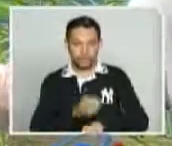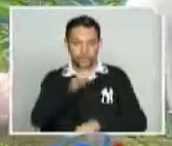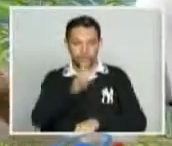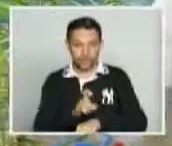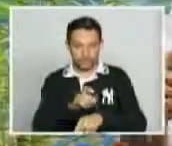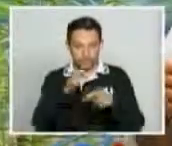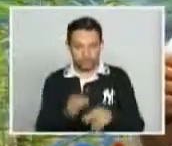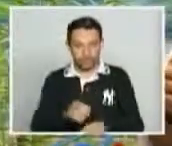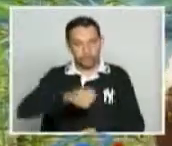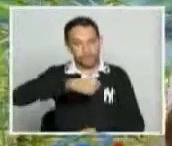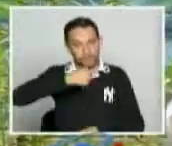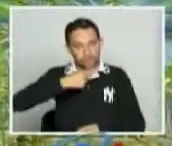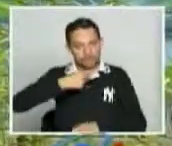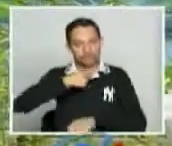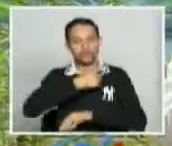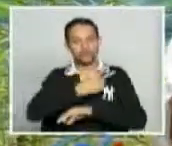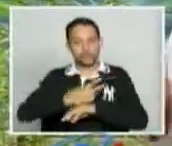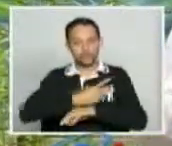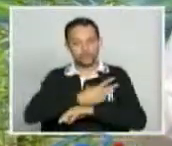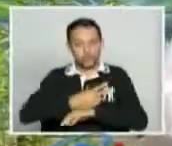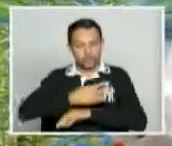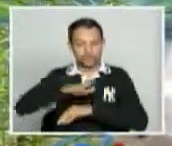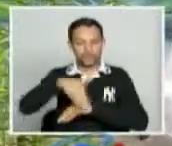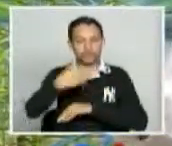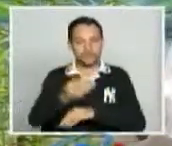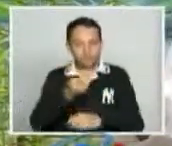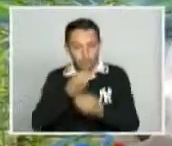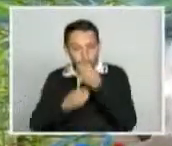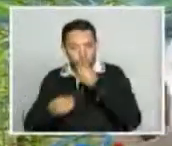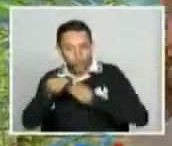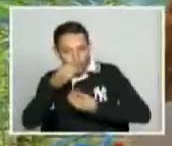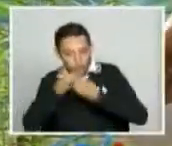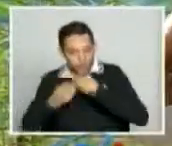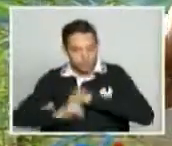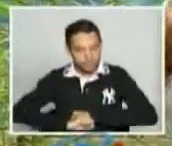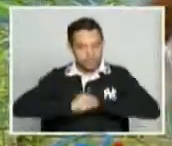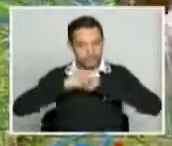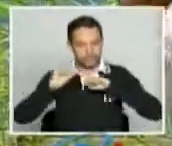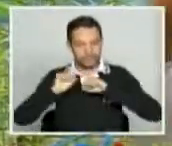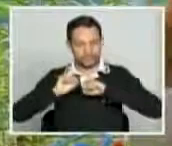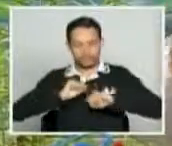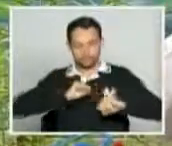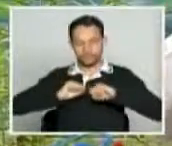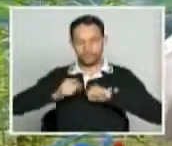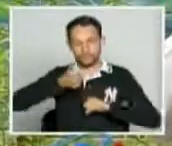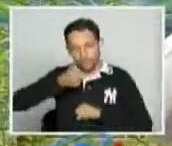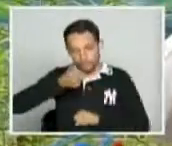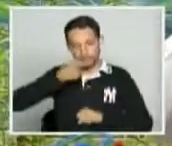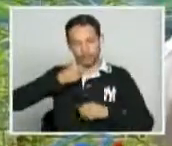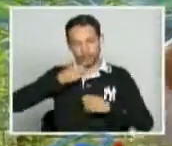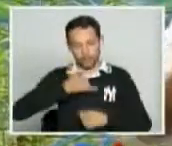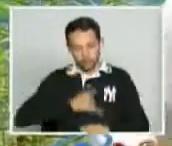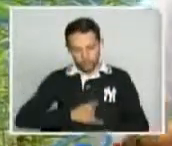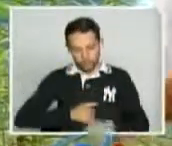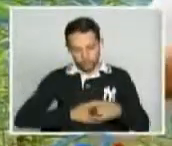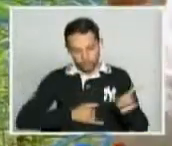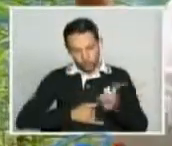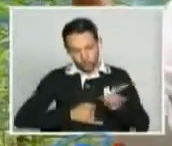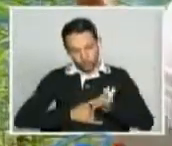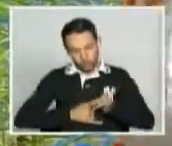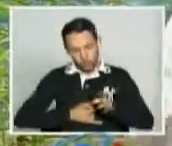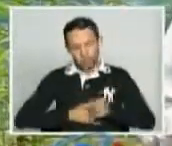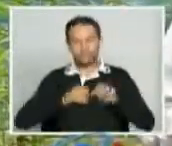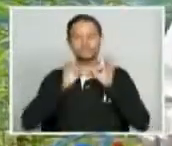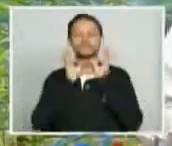esperar 2 horas para ingerir cualquier alimento. ¿Para qué? Para que él entre al organismo, lo absorba la tiroides y